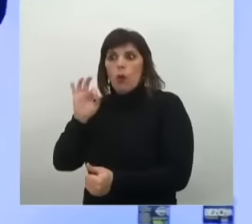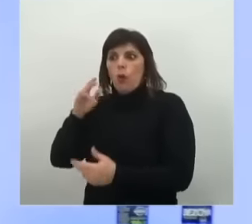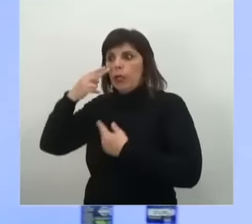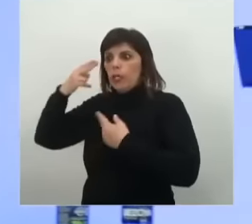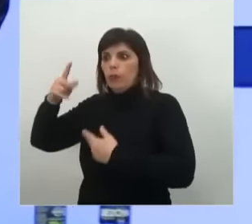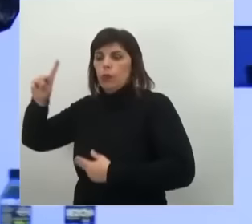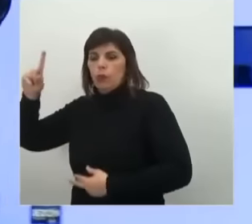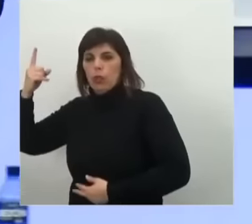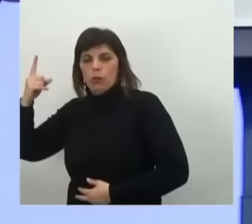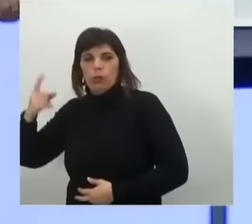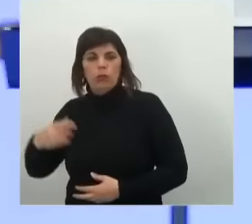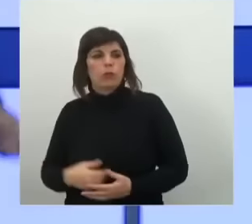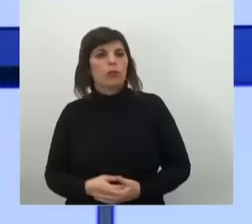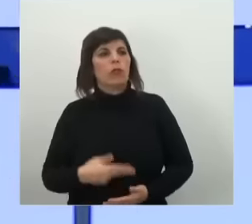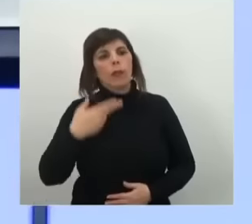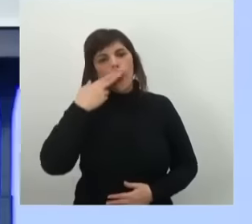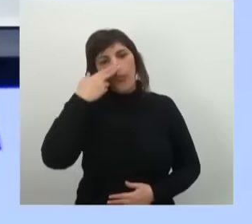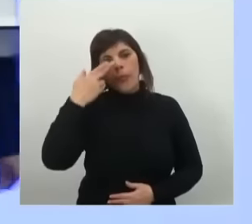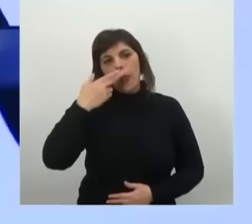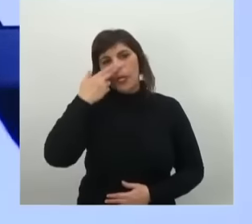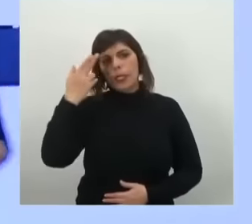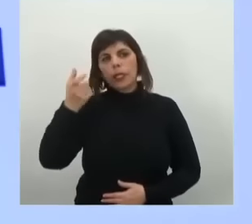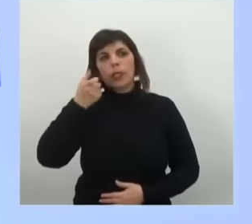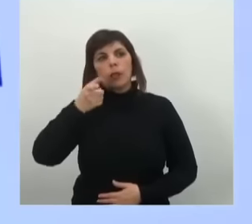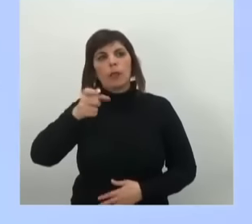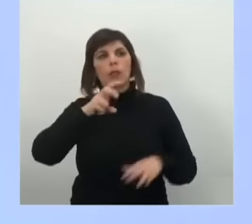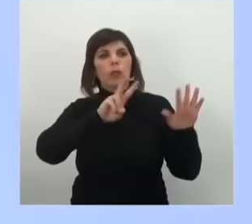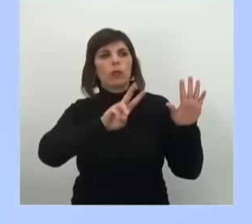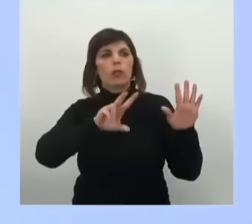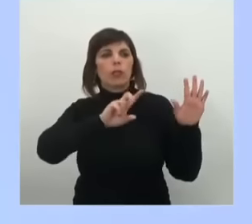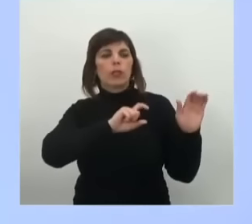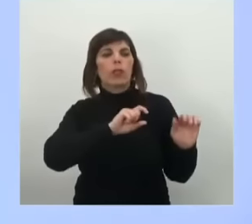de esto que está aquí en el verso 36 dice